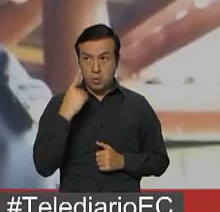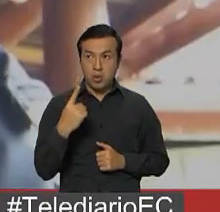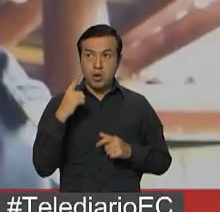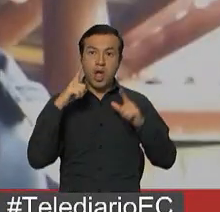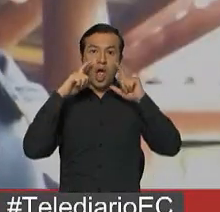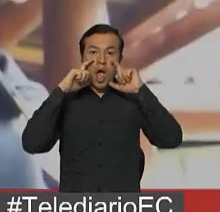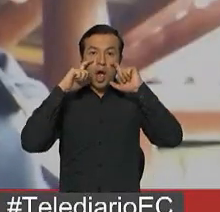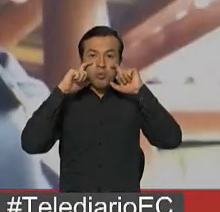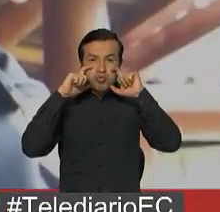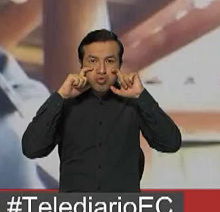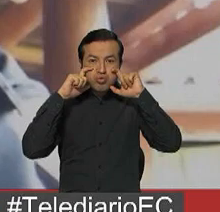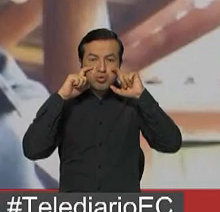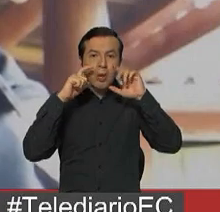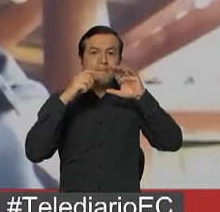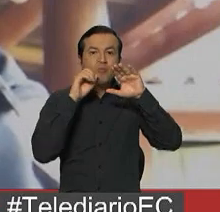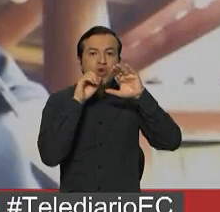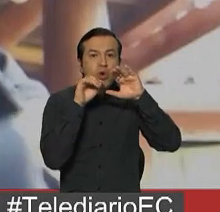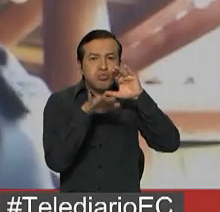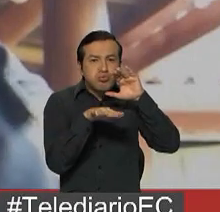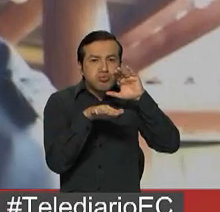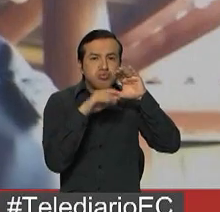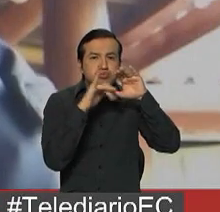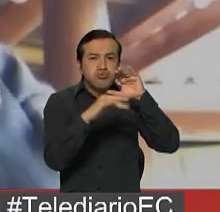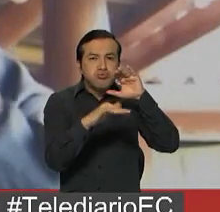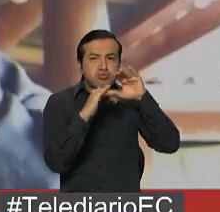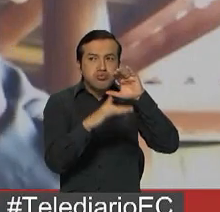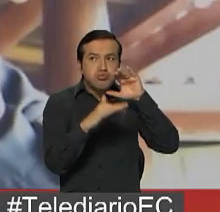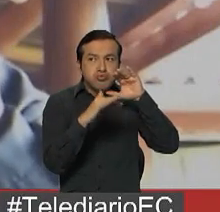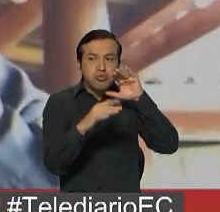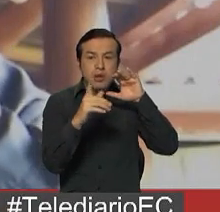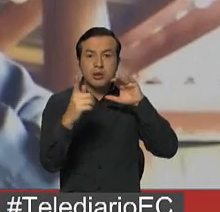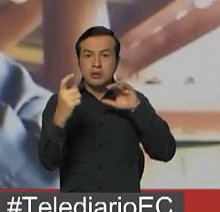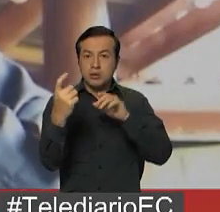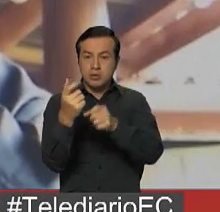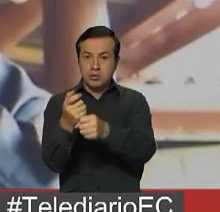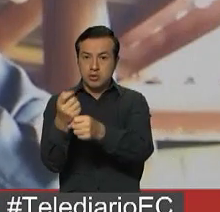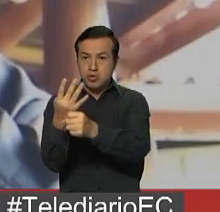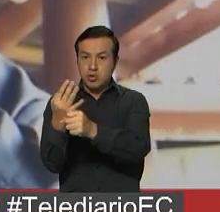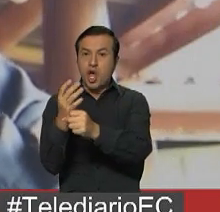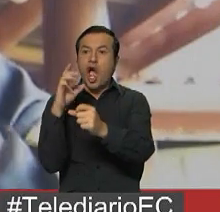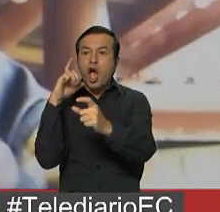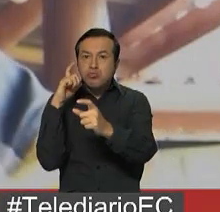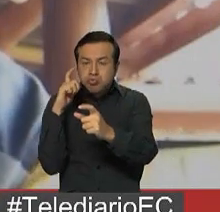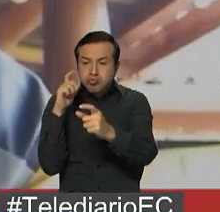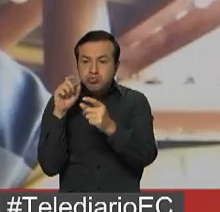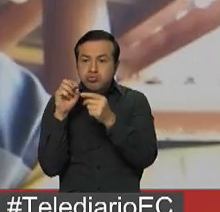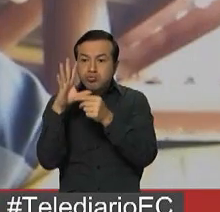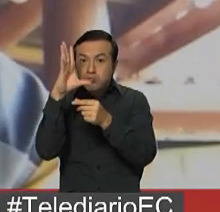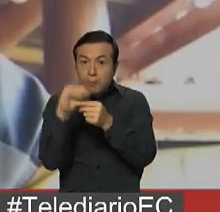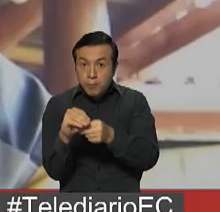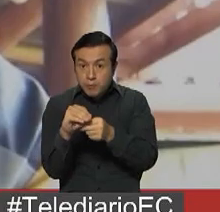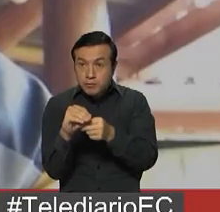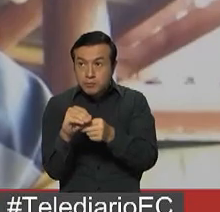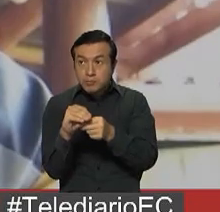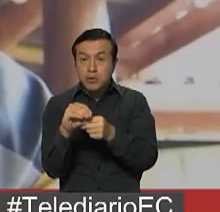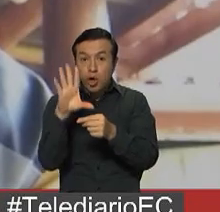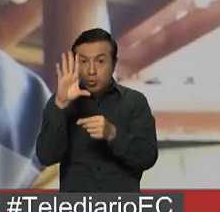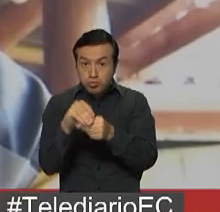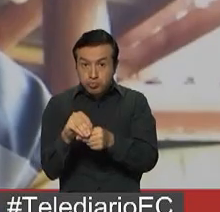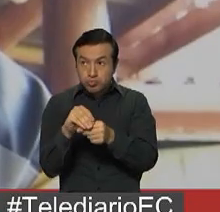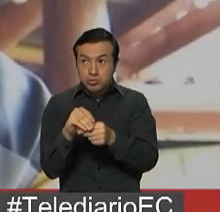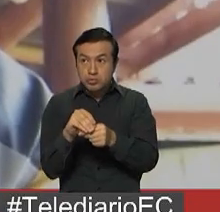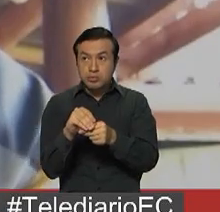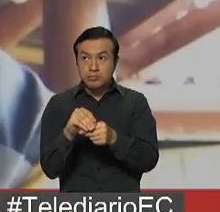soplar a través de sant de esa tela la flama de una de una vela encendida y si se apaga como vemos